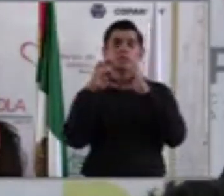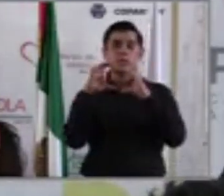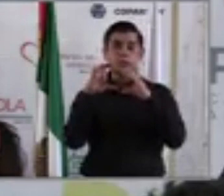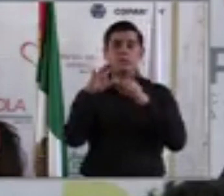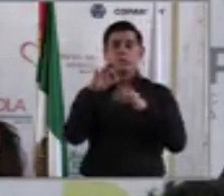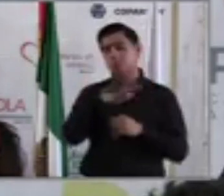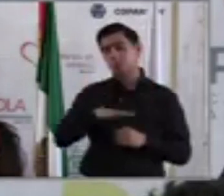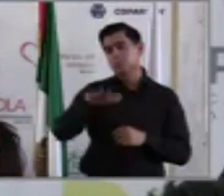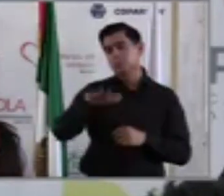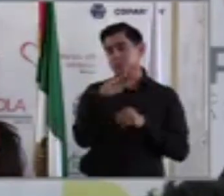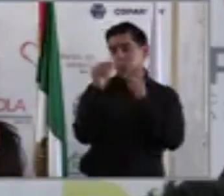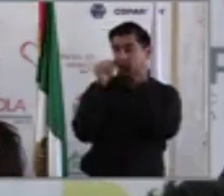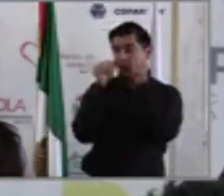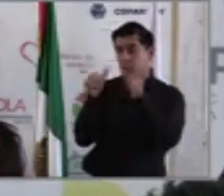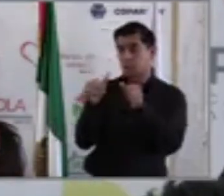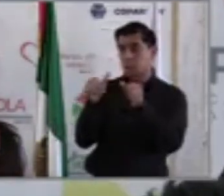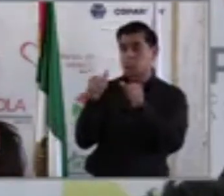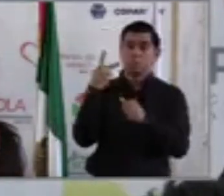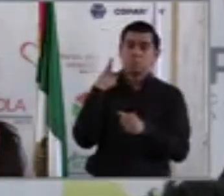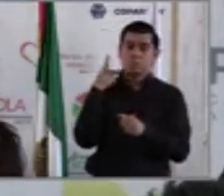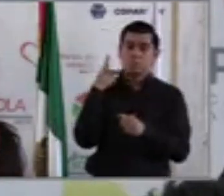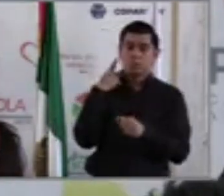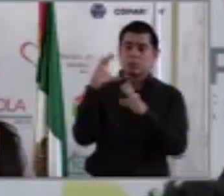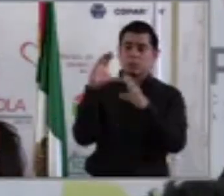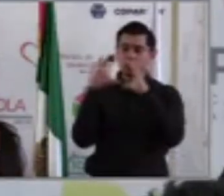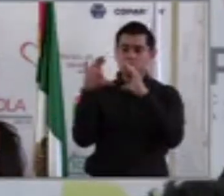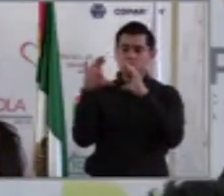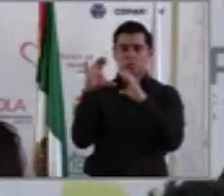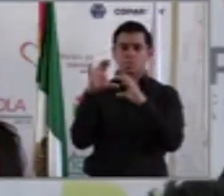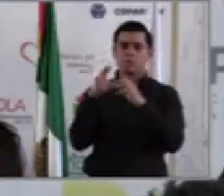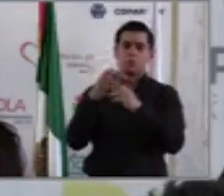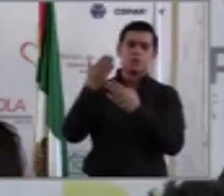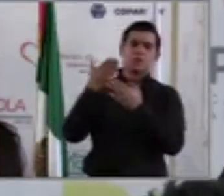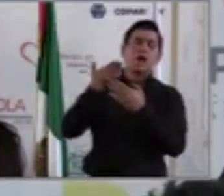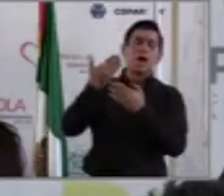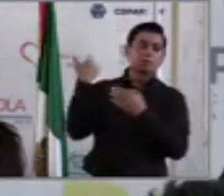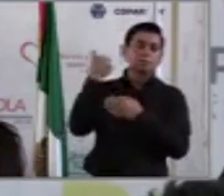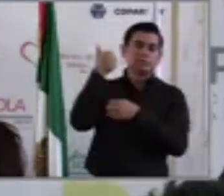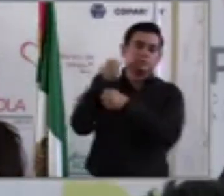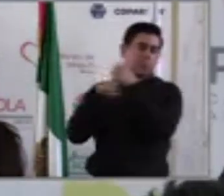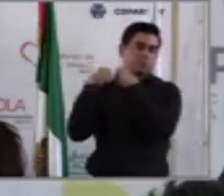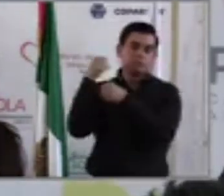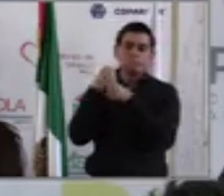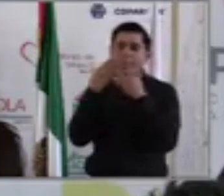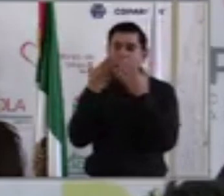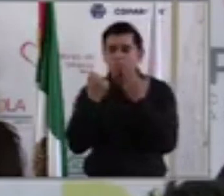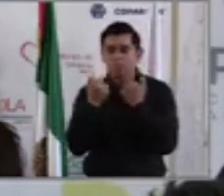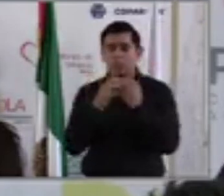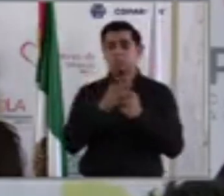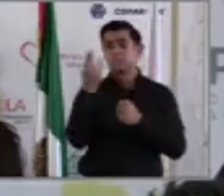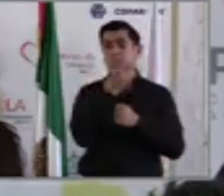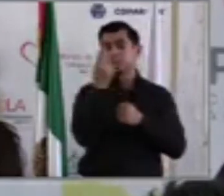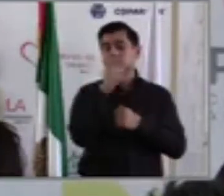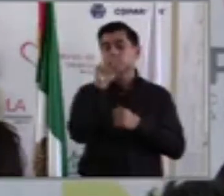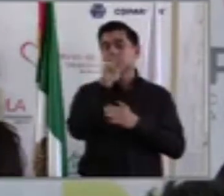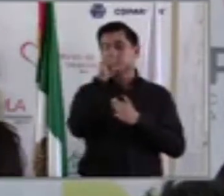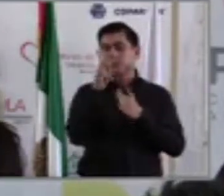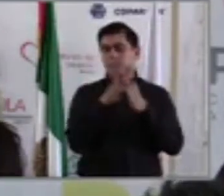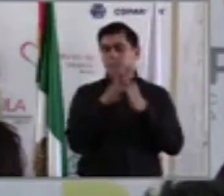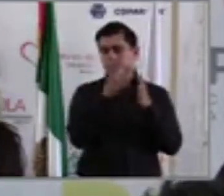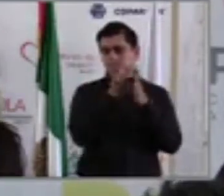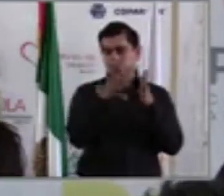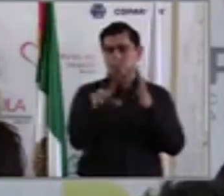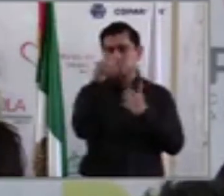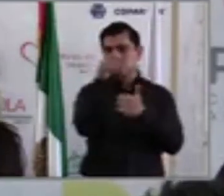ver con esa congruencia que tuvimos los últimos 6 años. Hablar de rescatar las estancias